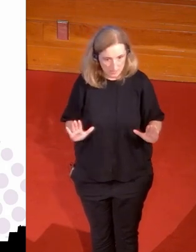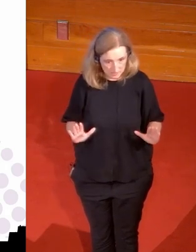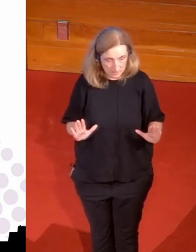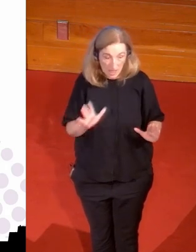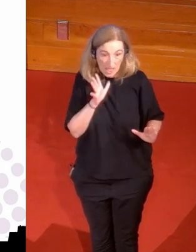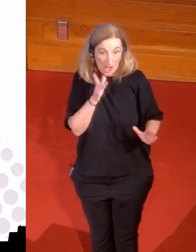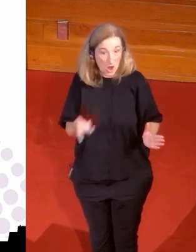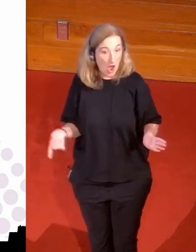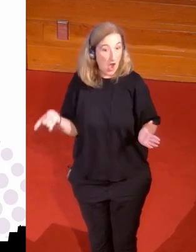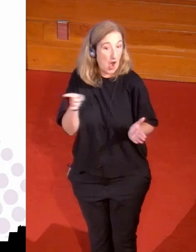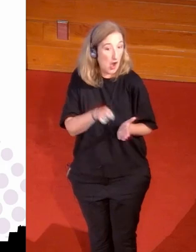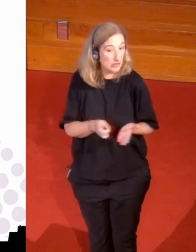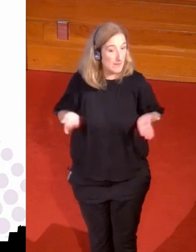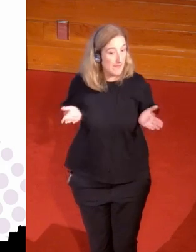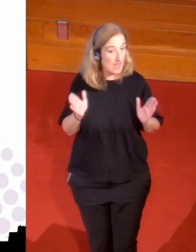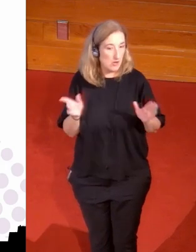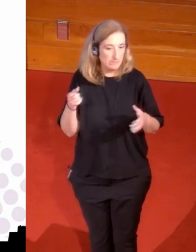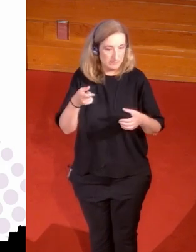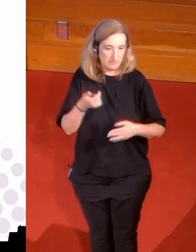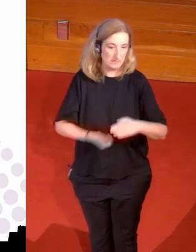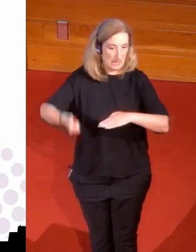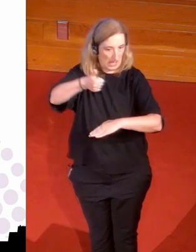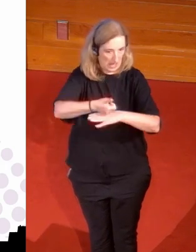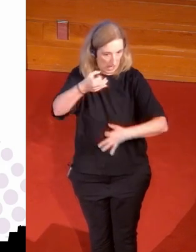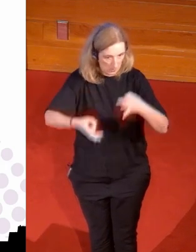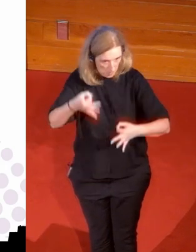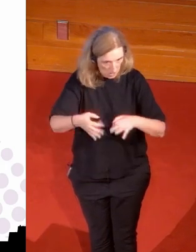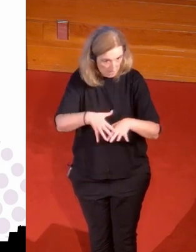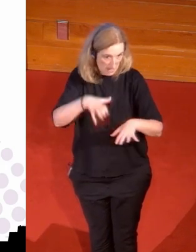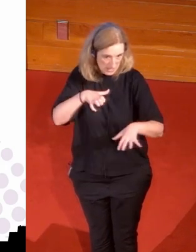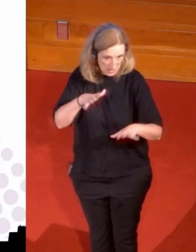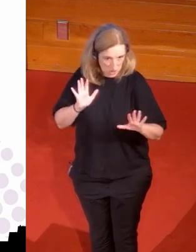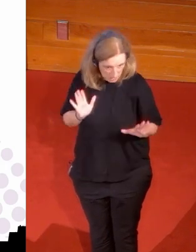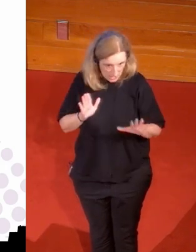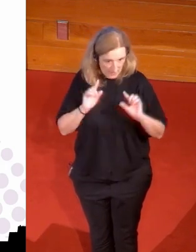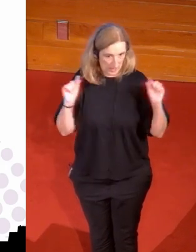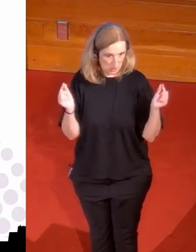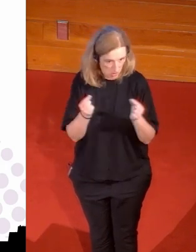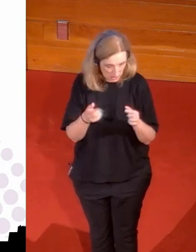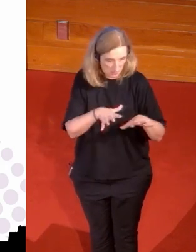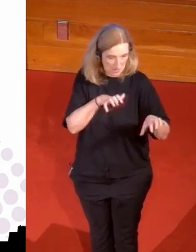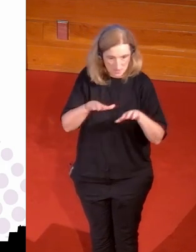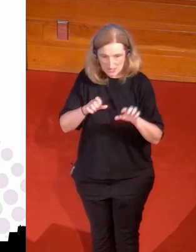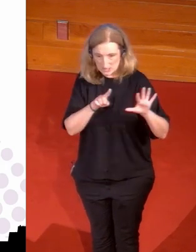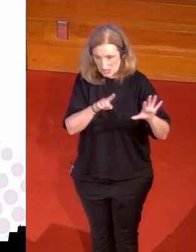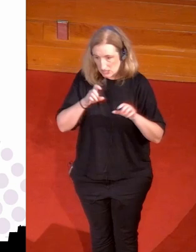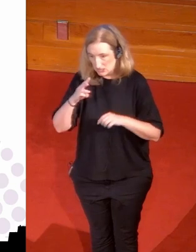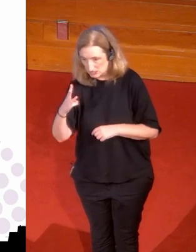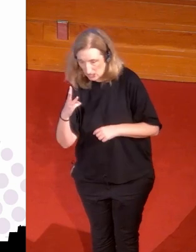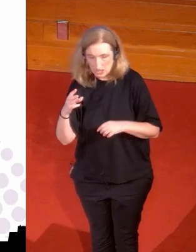volverá han vuelto a presentar cargos porque el tribunal supremo con mayoría conservadora y de la mayoría de seis tres